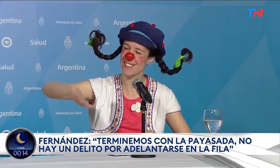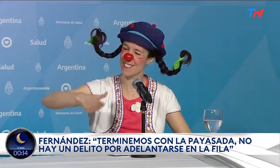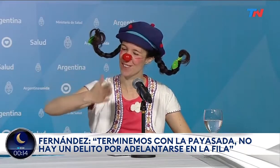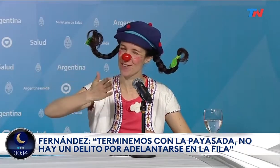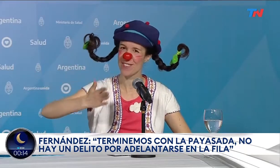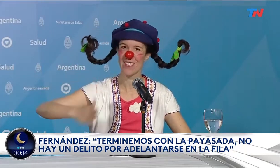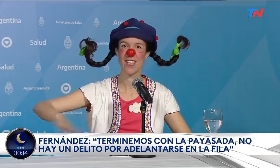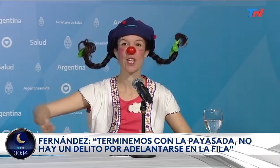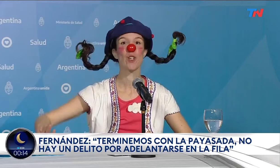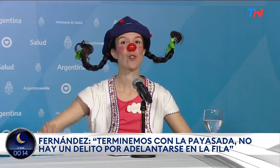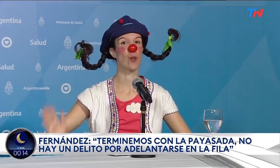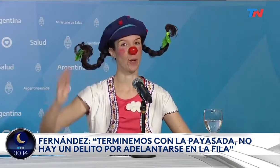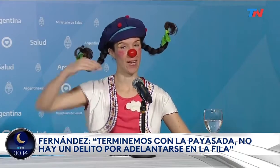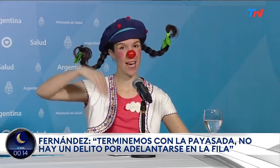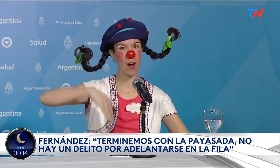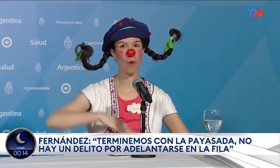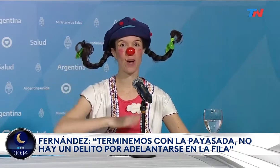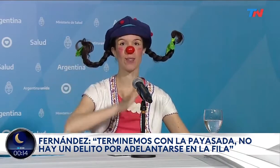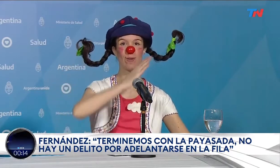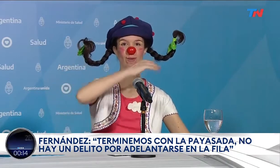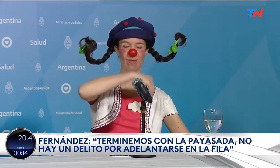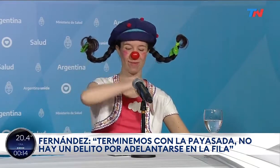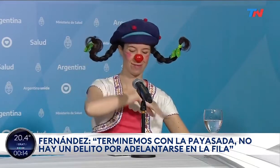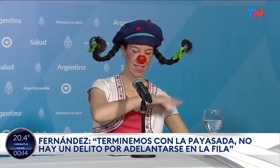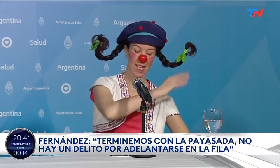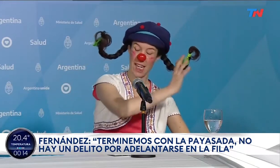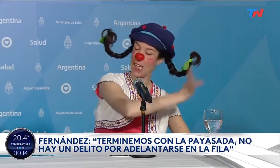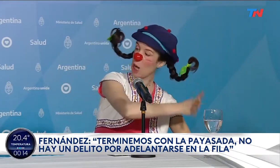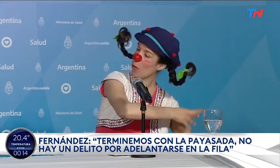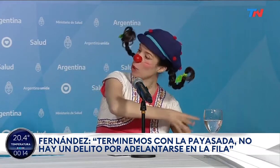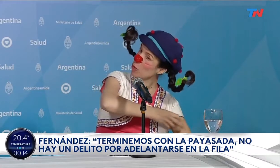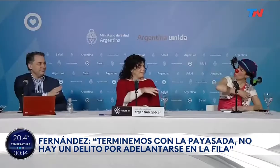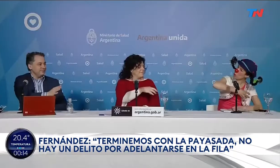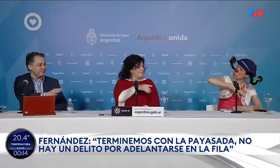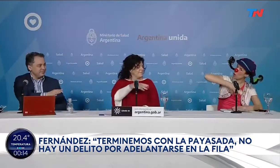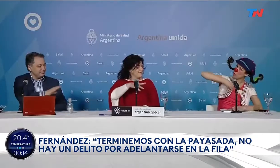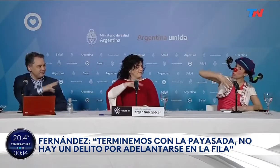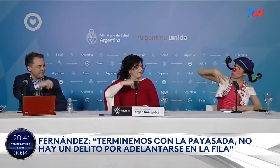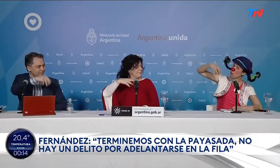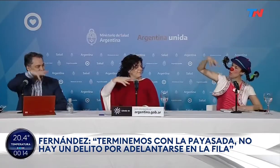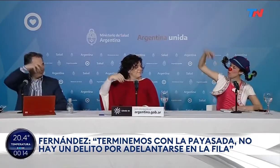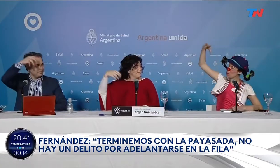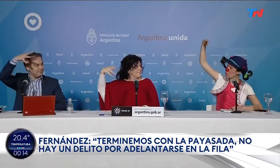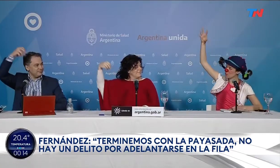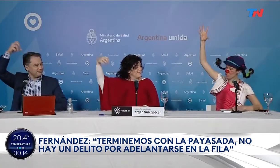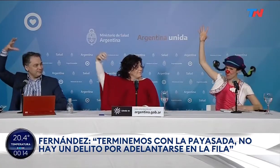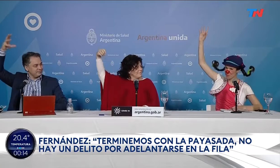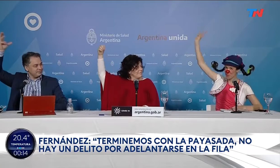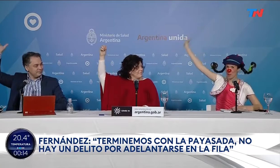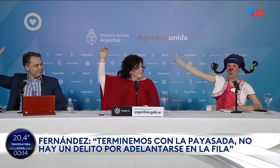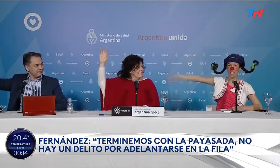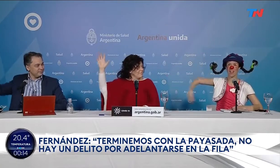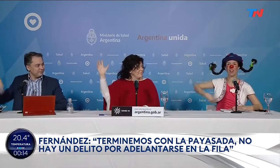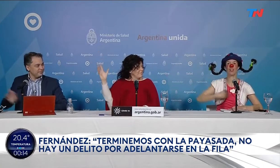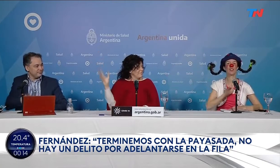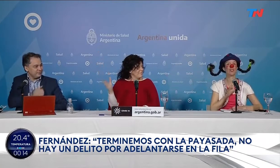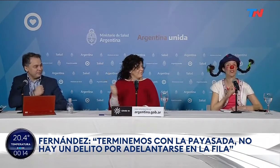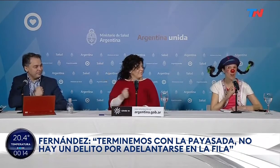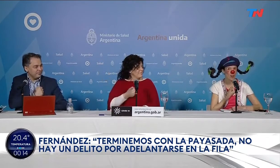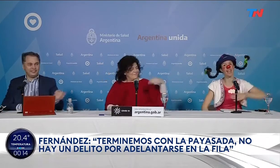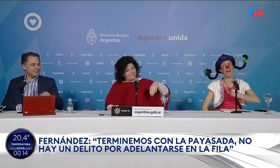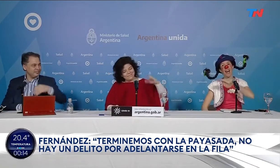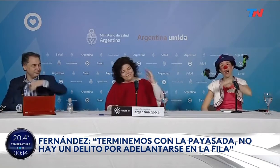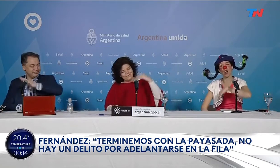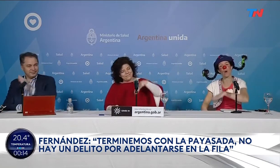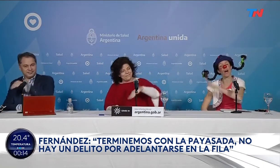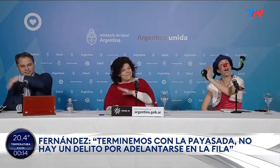hojas sobre el agua, en el agua hay un pulpo y un caracol.